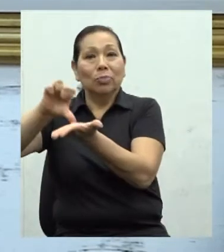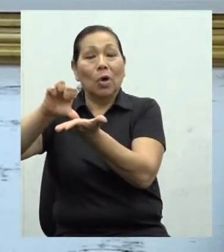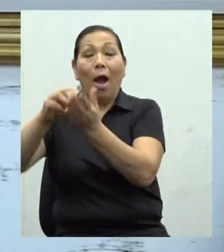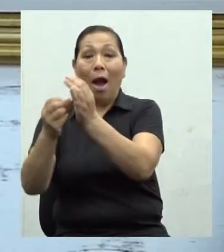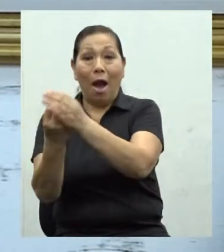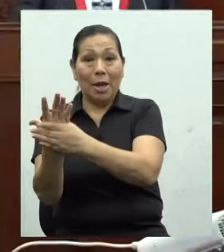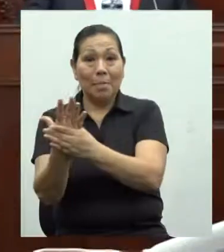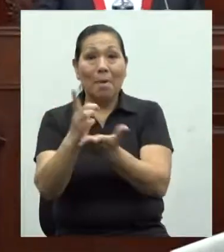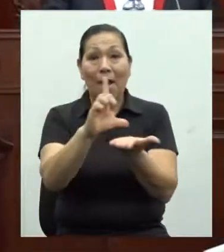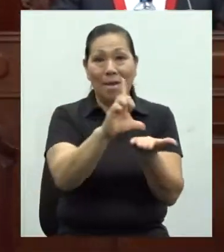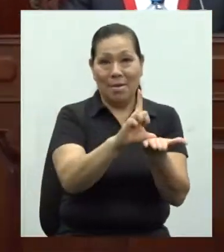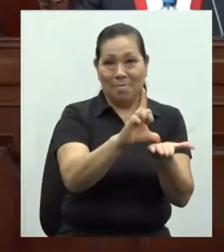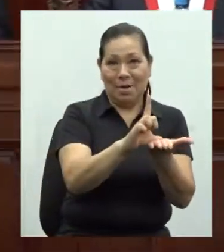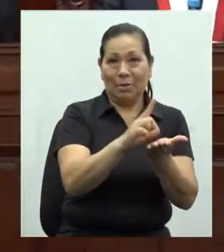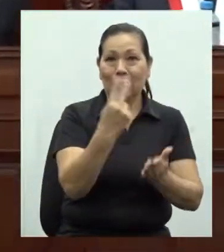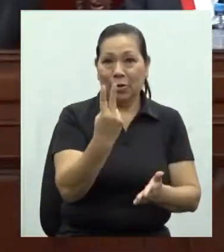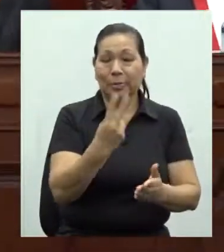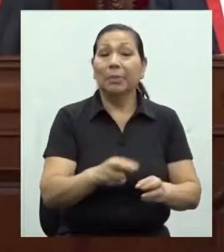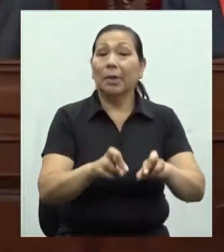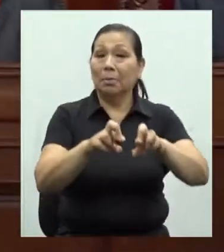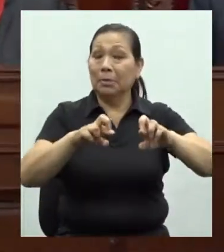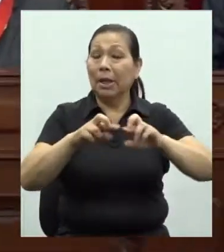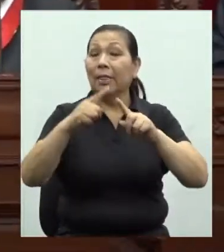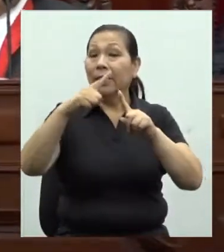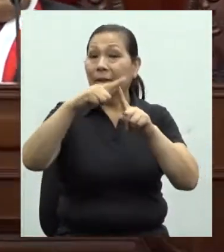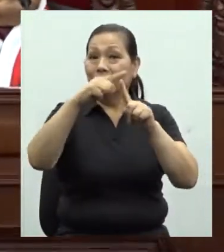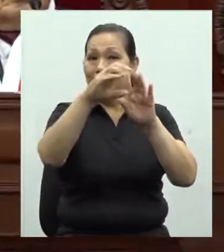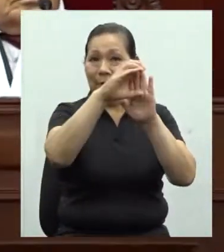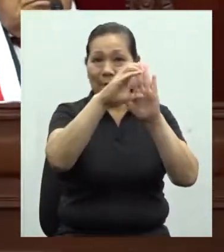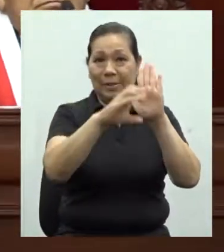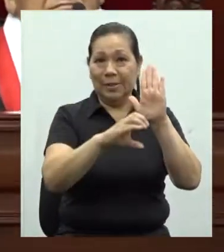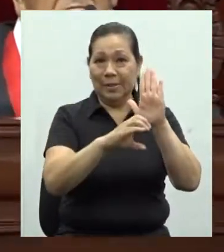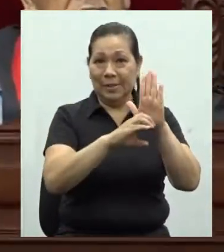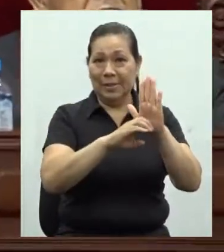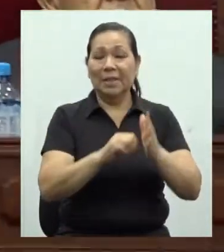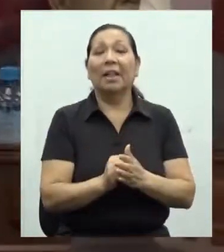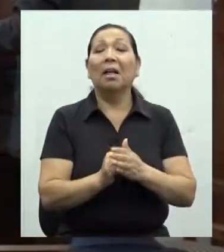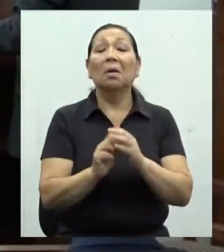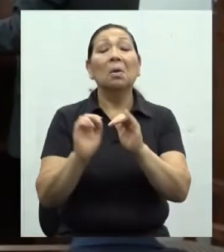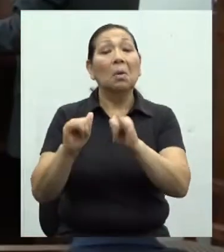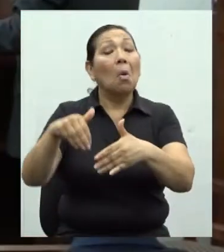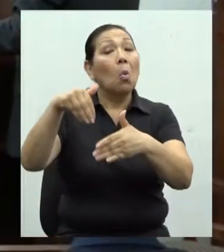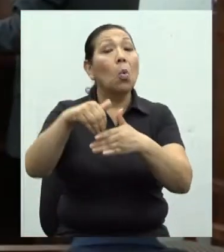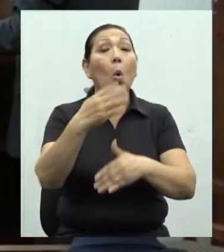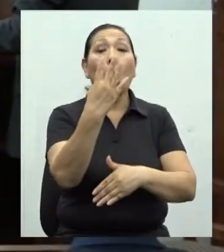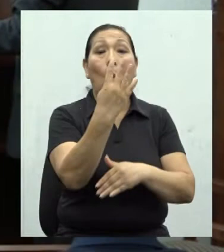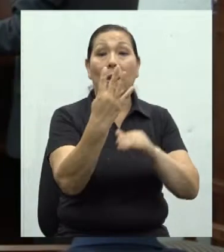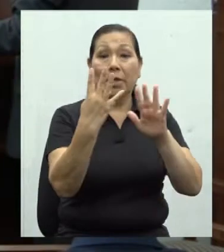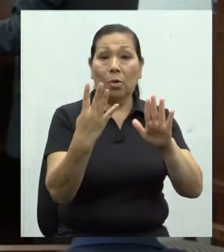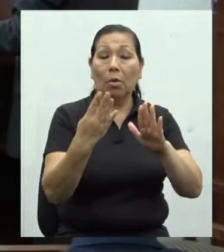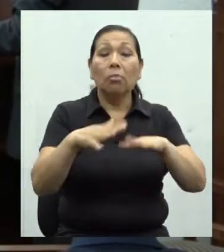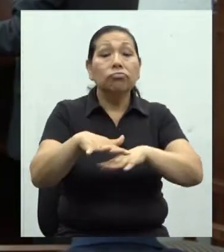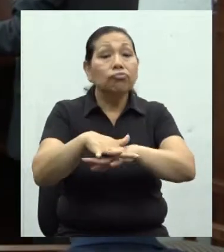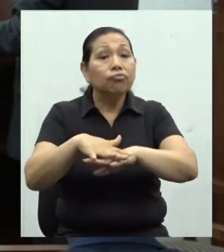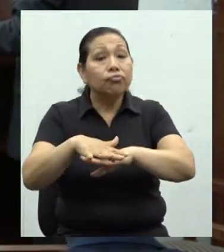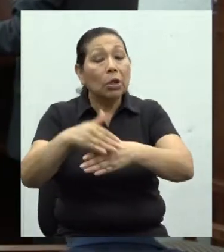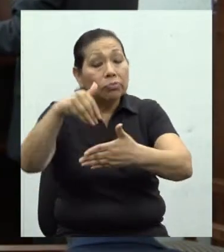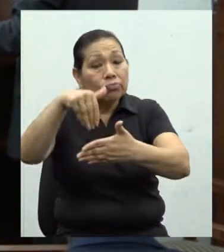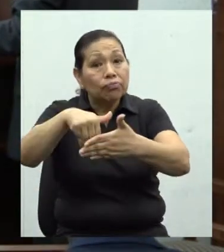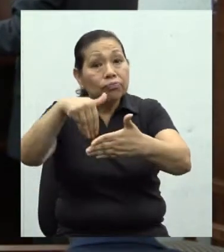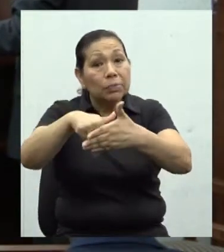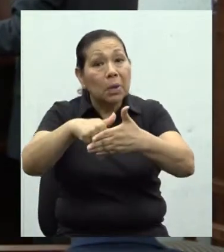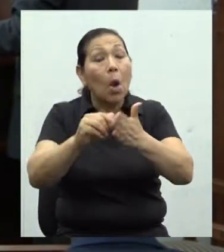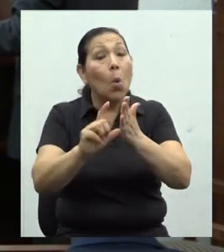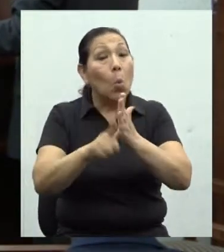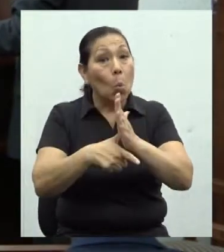Lima. El Pleno del Tribunal Constitucional dejó al voto 49 procesos